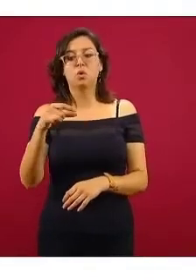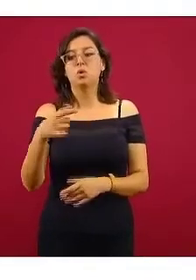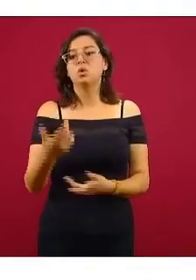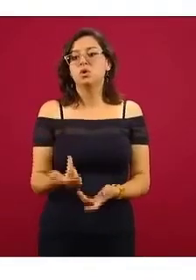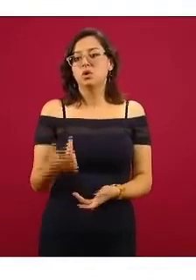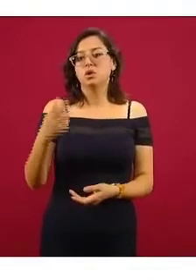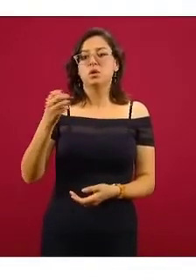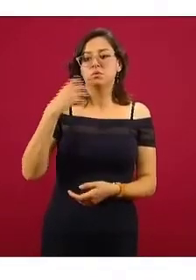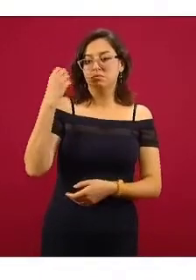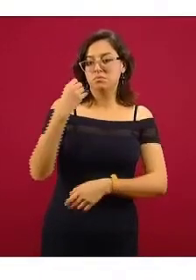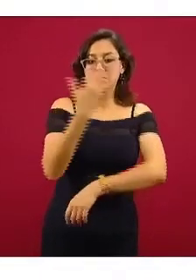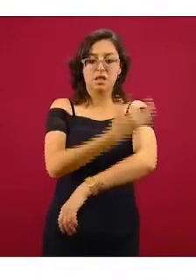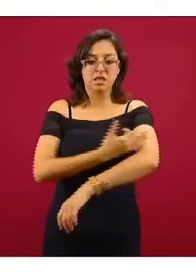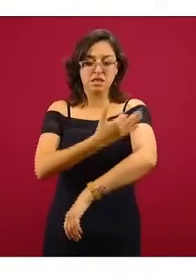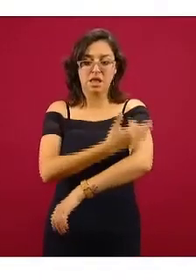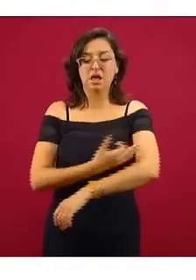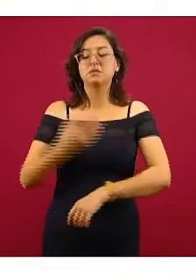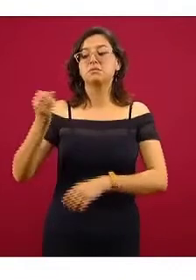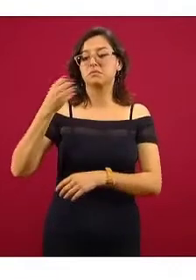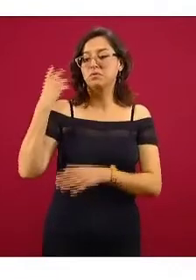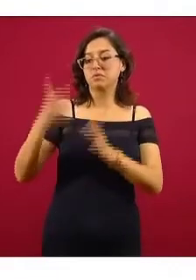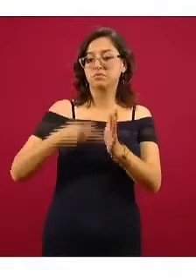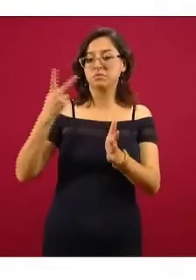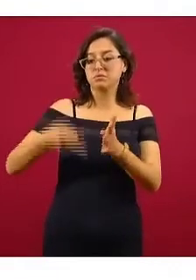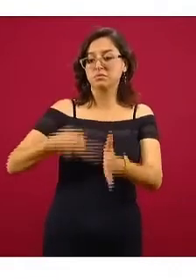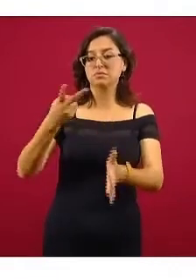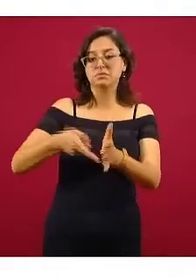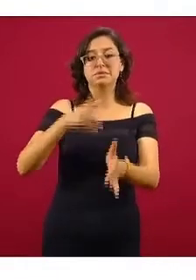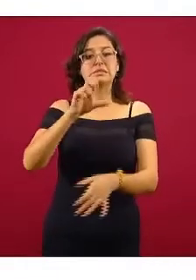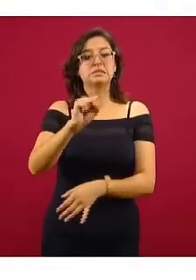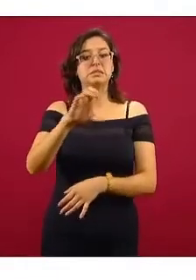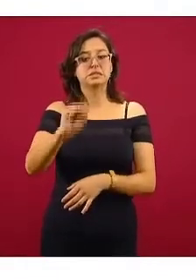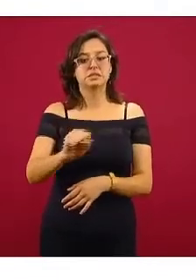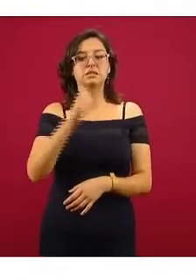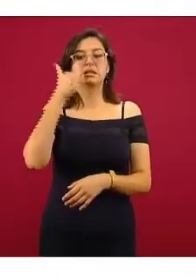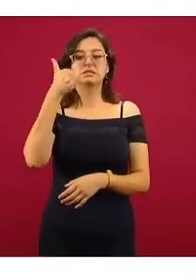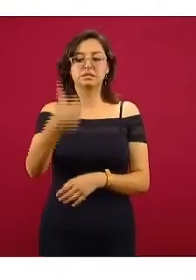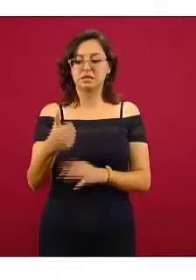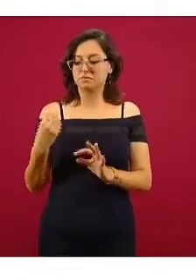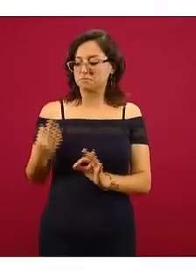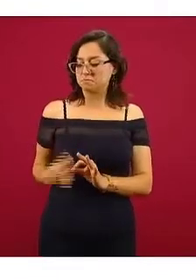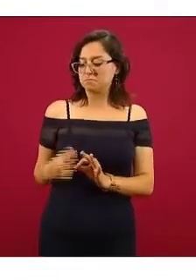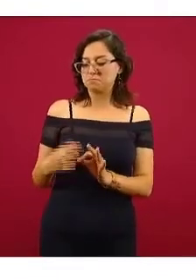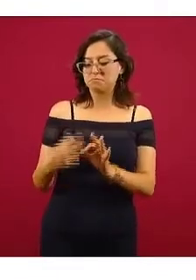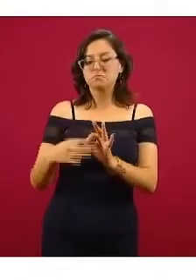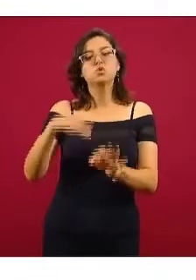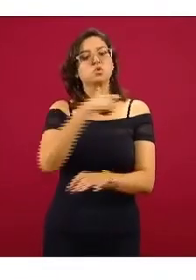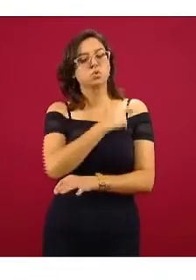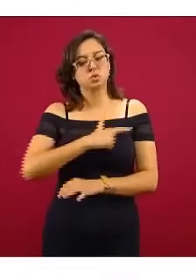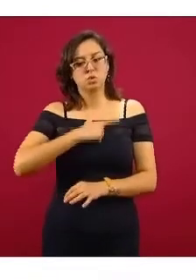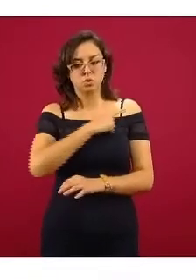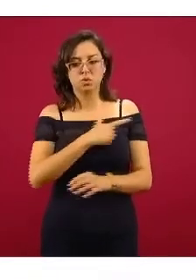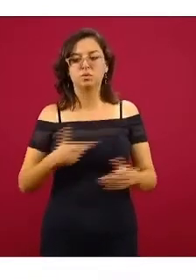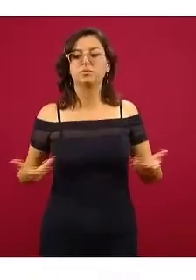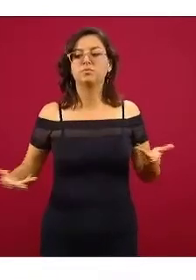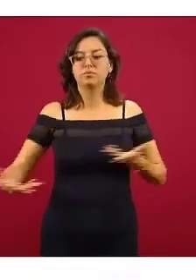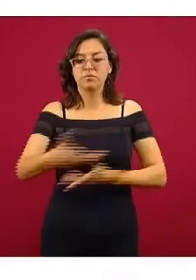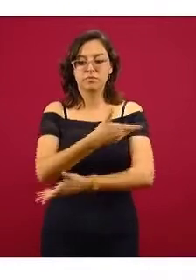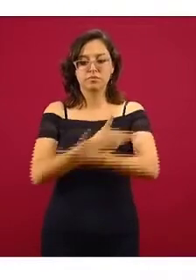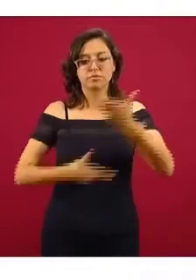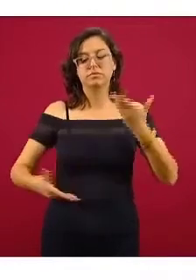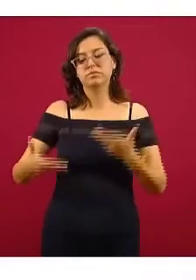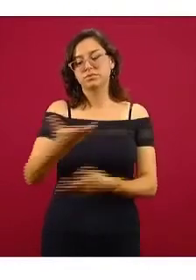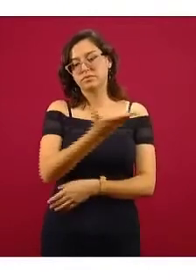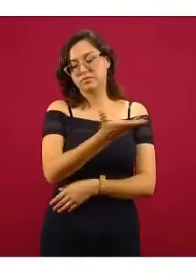conferencia vespertina número 66. Ya son 66 las conferencias que hemos podido con mucho gusto compartir, muchas de ellas con